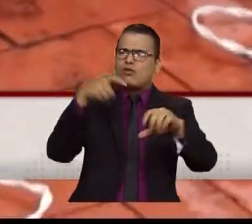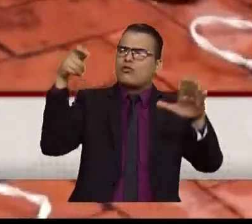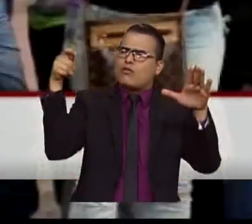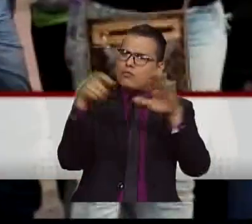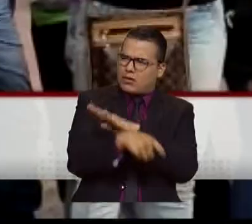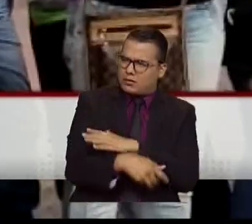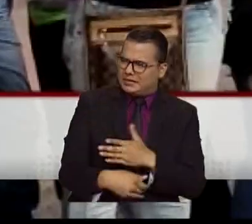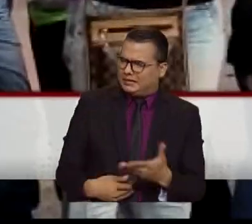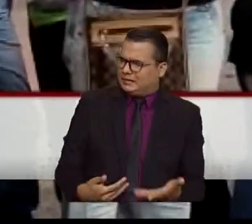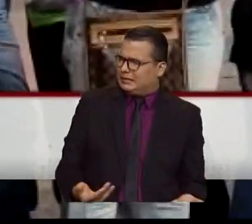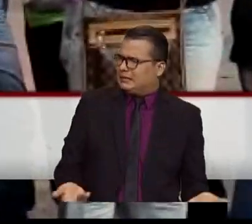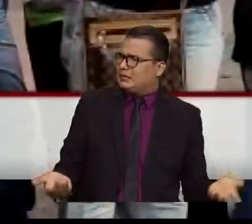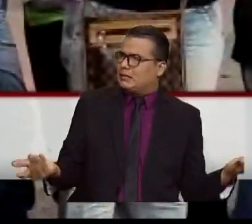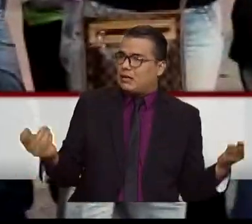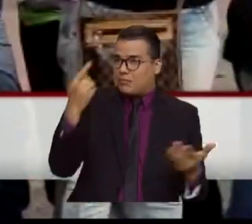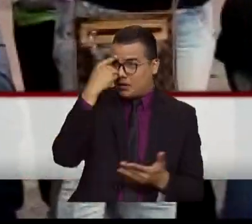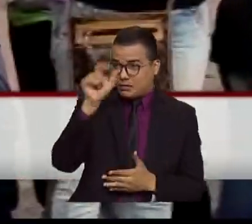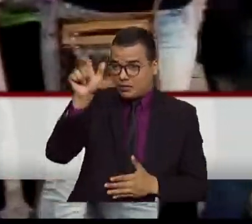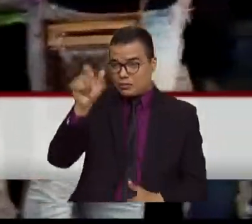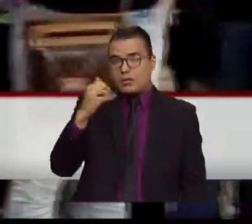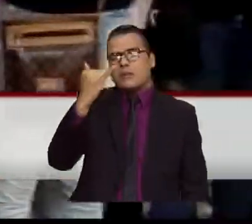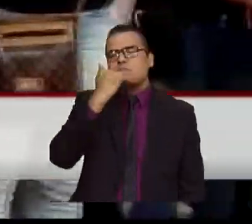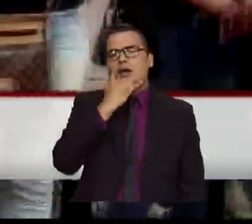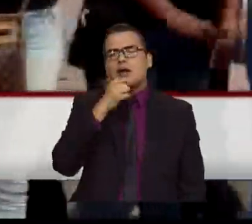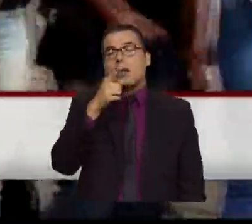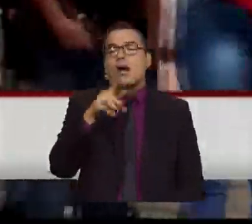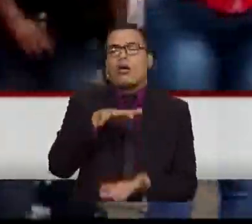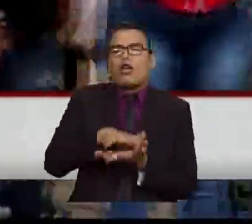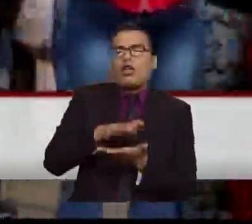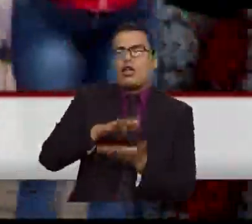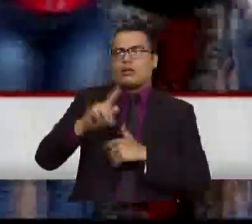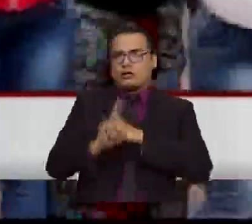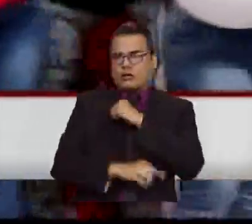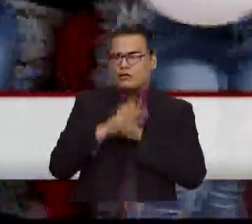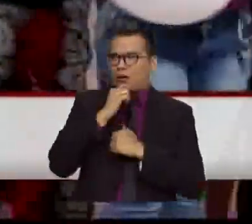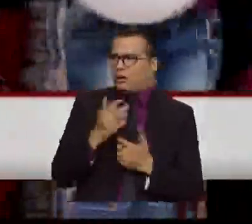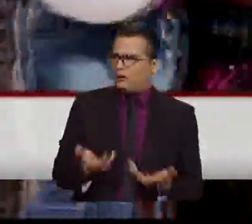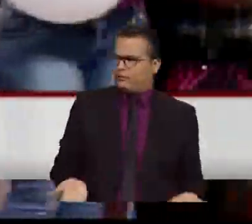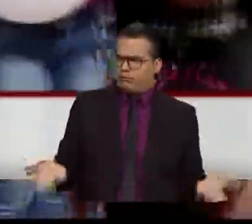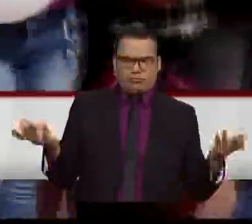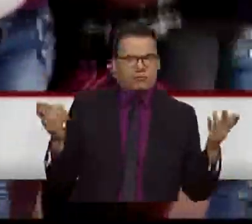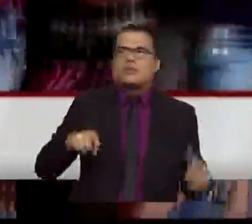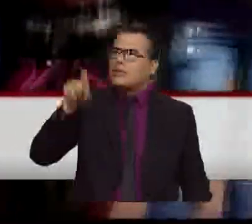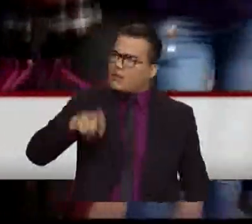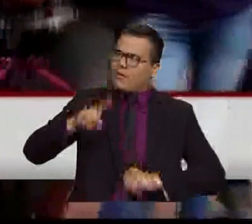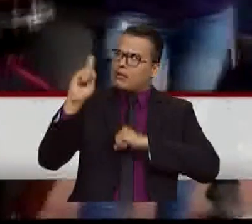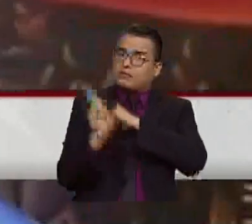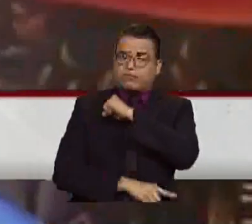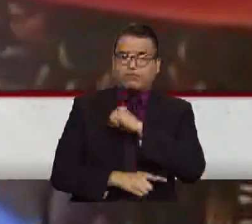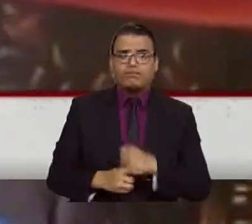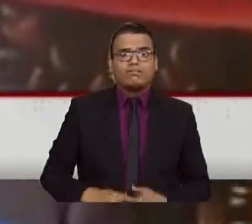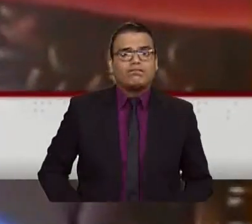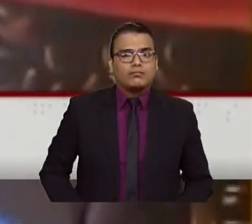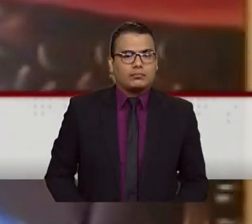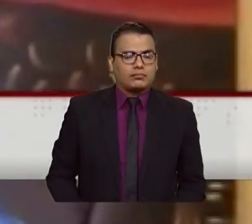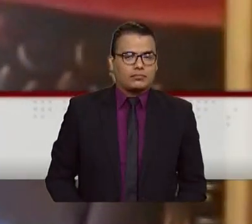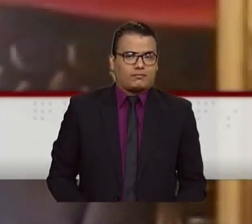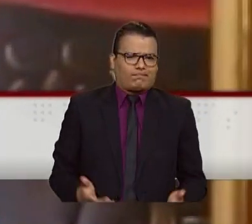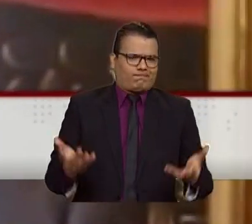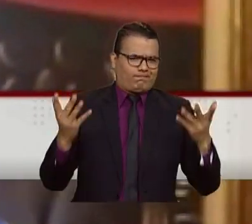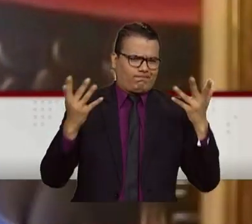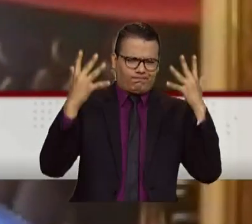indígena awá no quede en la impunidad luego que las autoridades asegurarán que la menor si fue abusada sexualmente no tiene